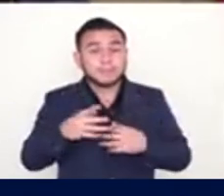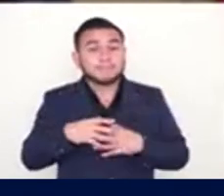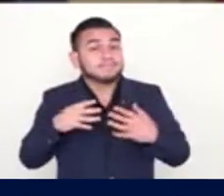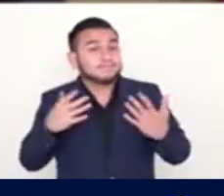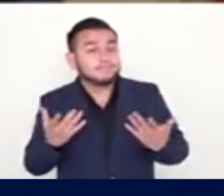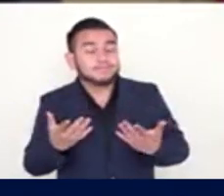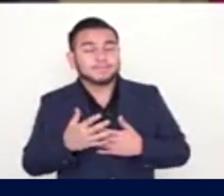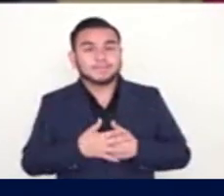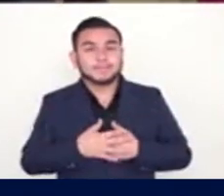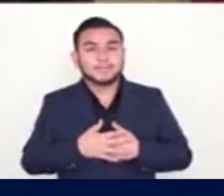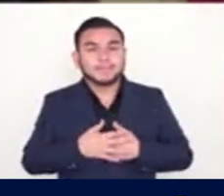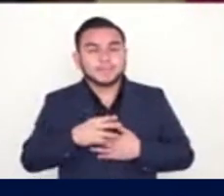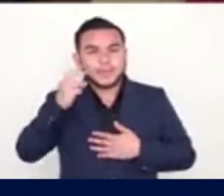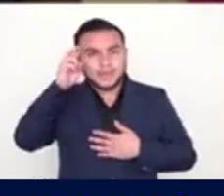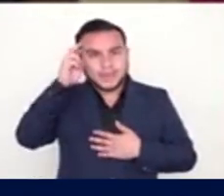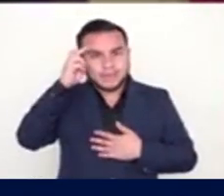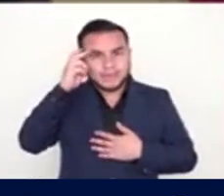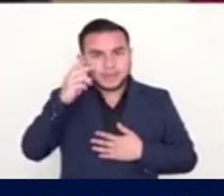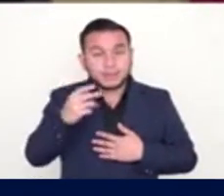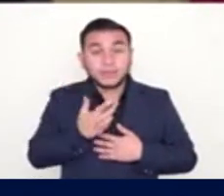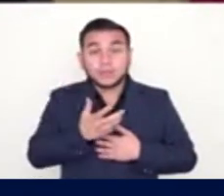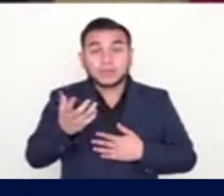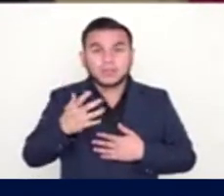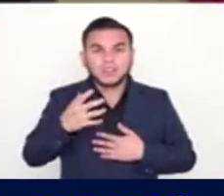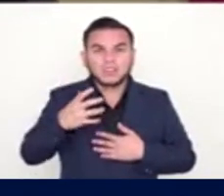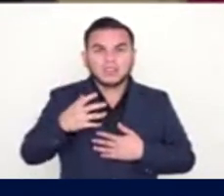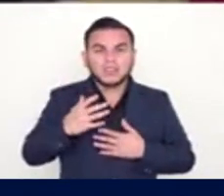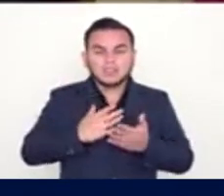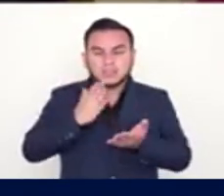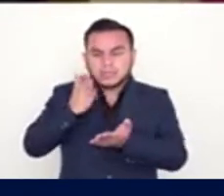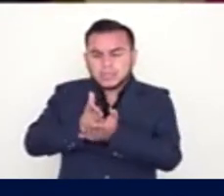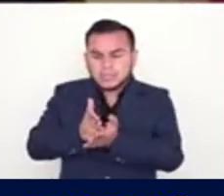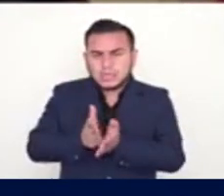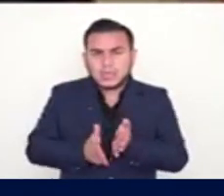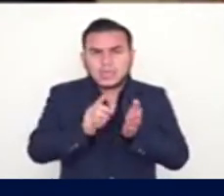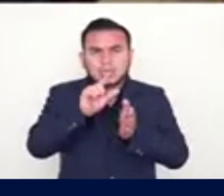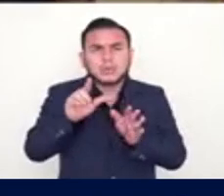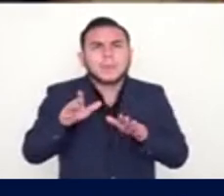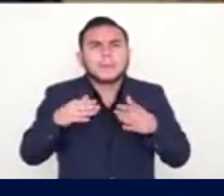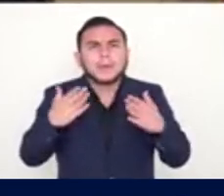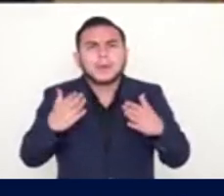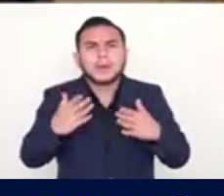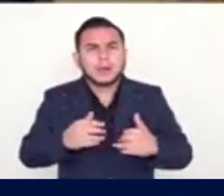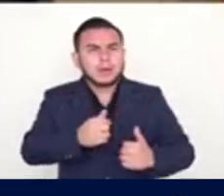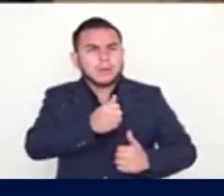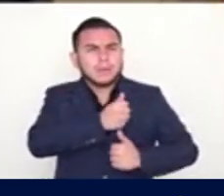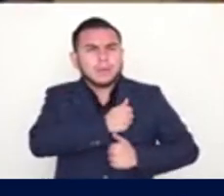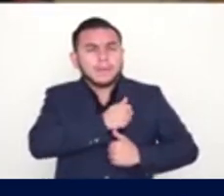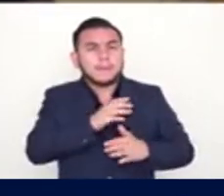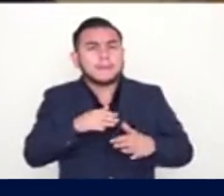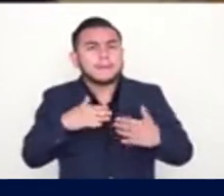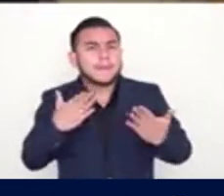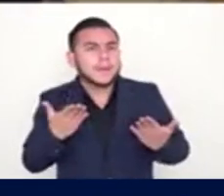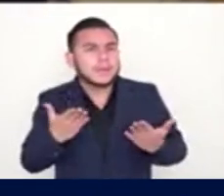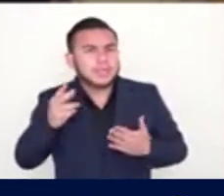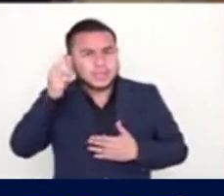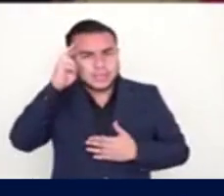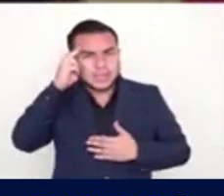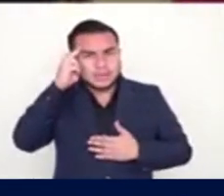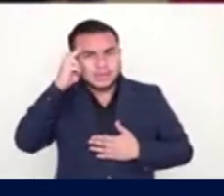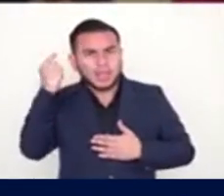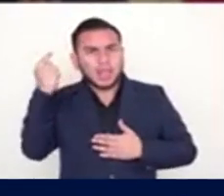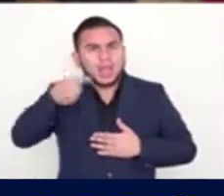Entonces, ese tipo de redadas que se hacen con presencia militar, de manera